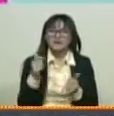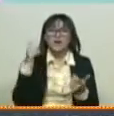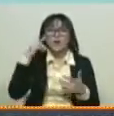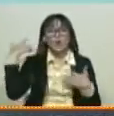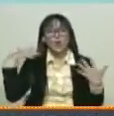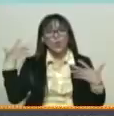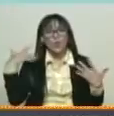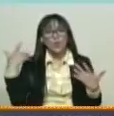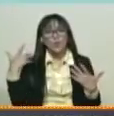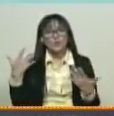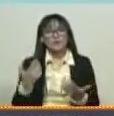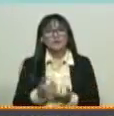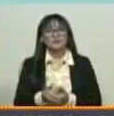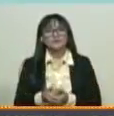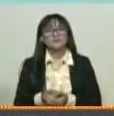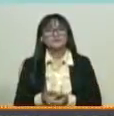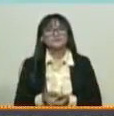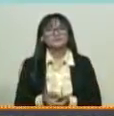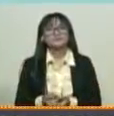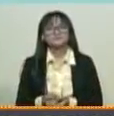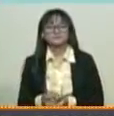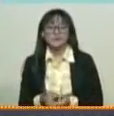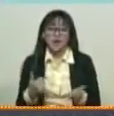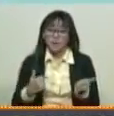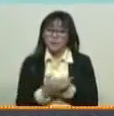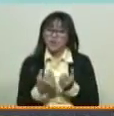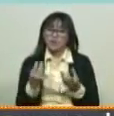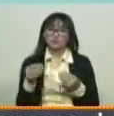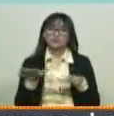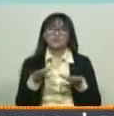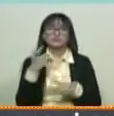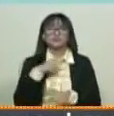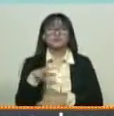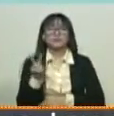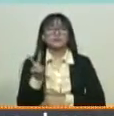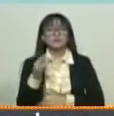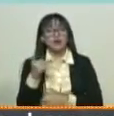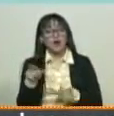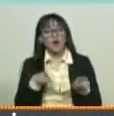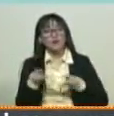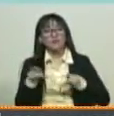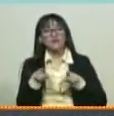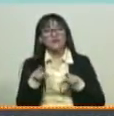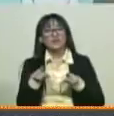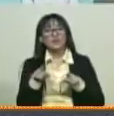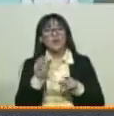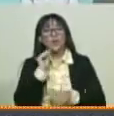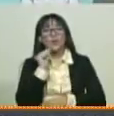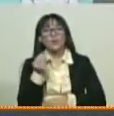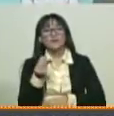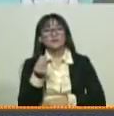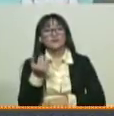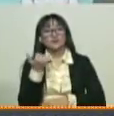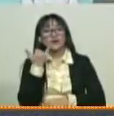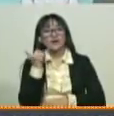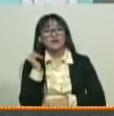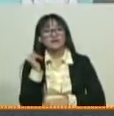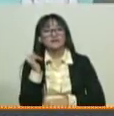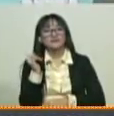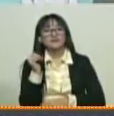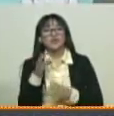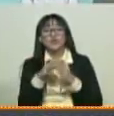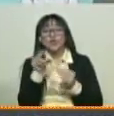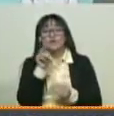y bueno, se han sumado a este movimiento como no tienes idea. Aquí tenemos el coordinador de la red de juventudes, bueno, que ha estado también por